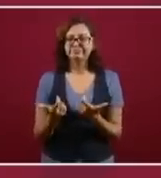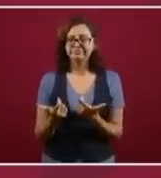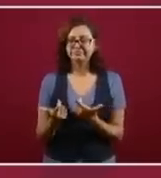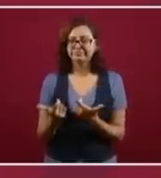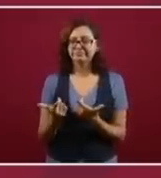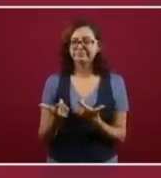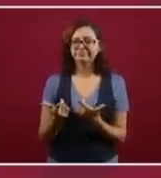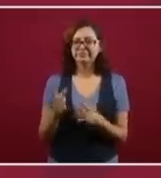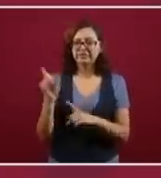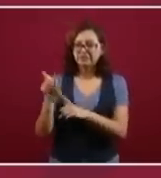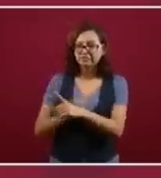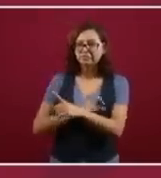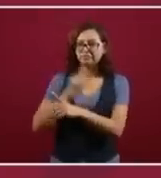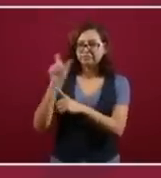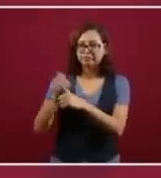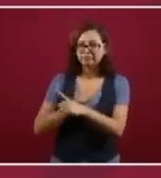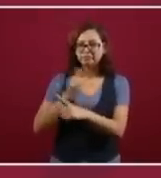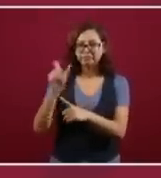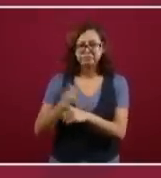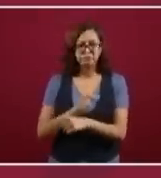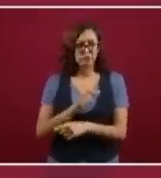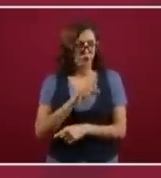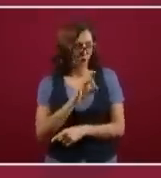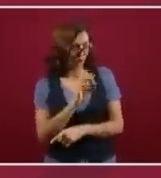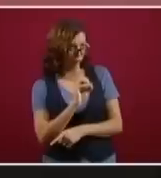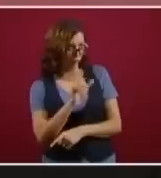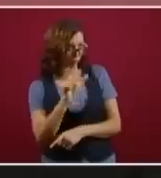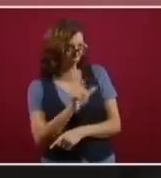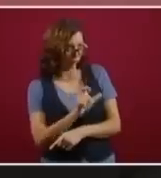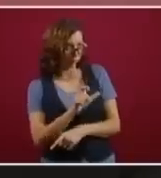cuestionándome. Creo que sí.